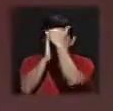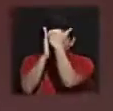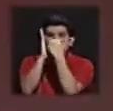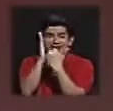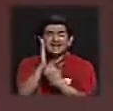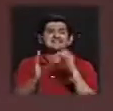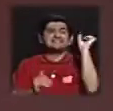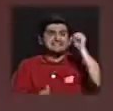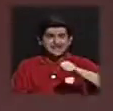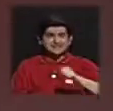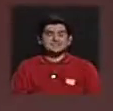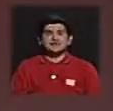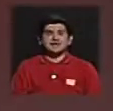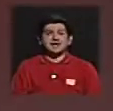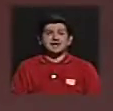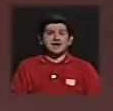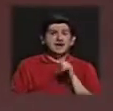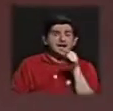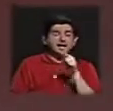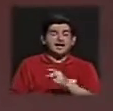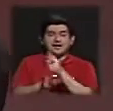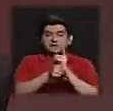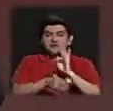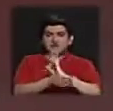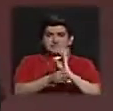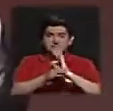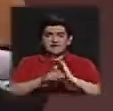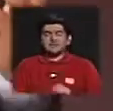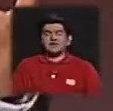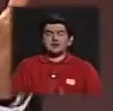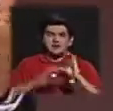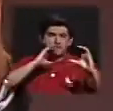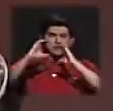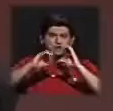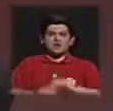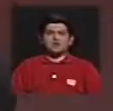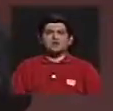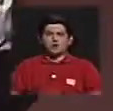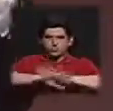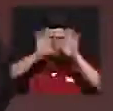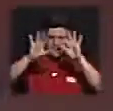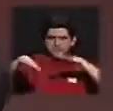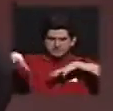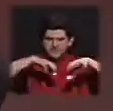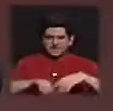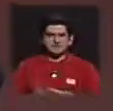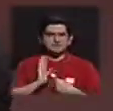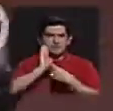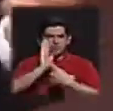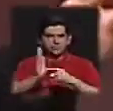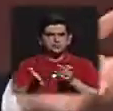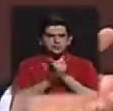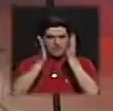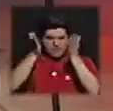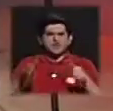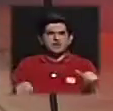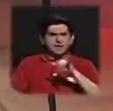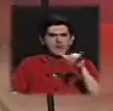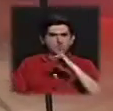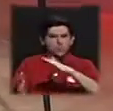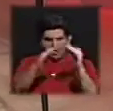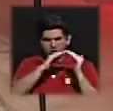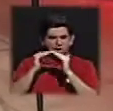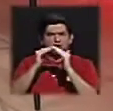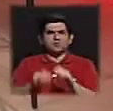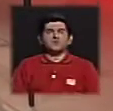la SUTEL debería, en una transparencia activa, tenerlo a disposición de no solo los investigadores, las comunidades a las